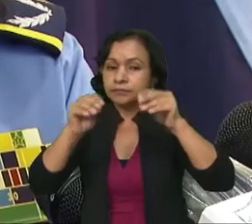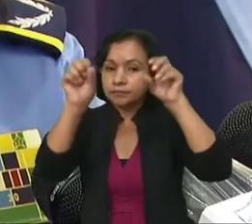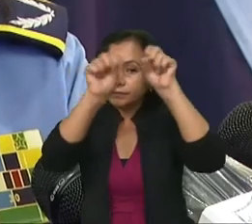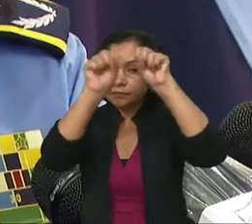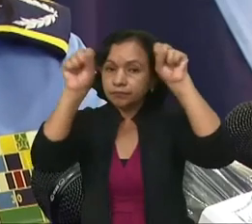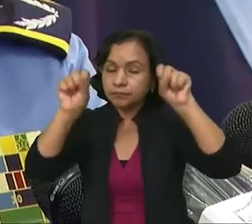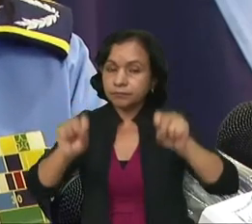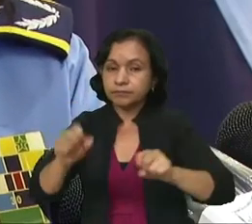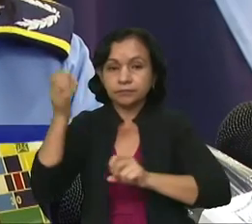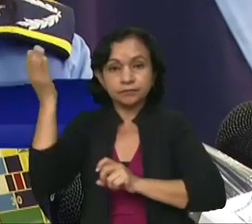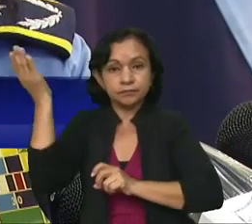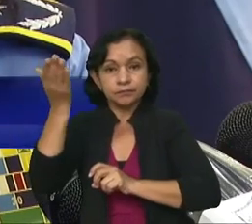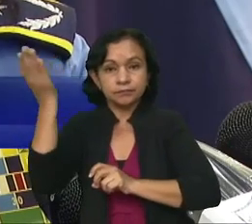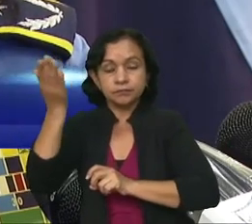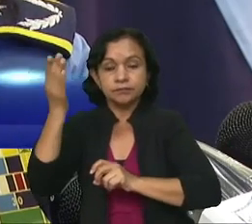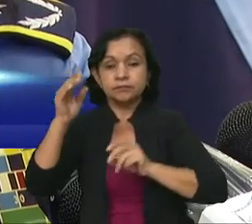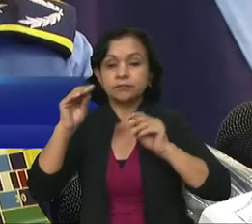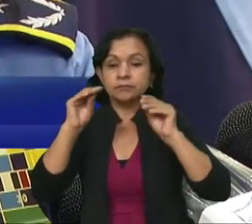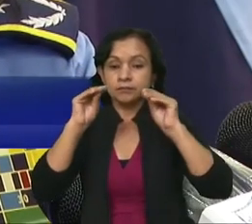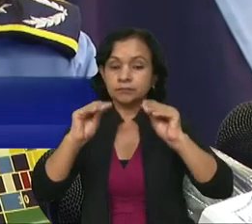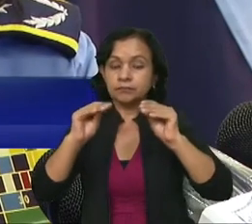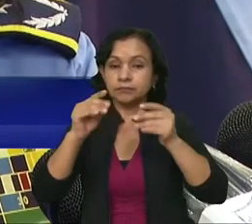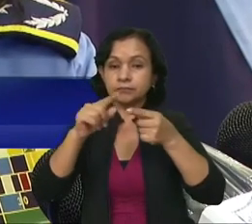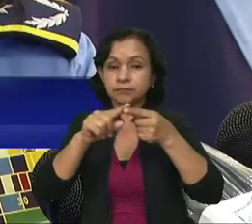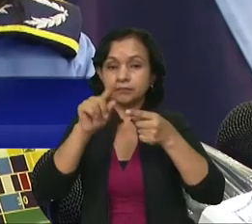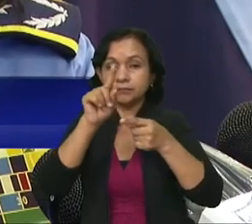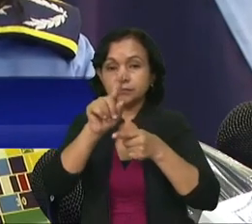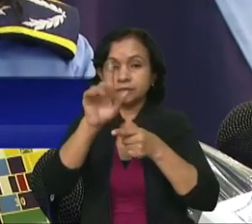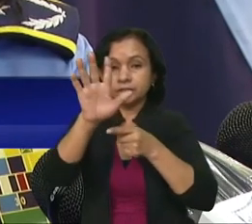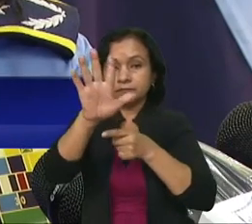seminarios y charlas de educación vial a